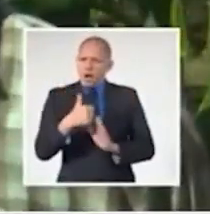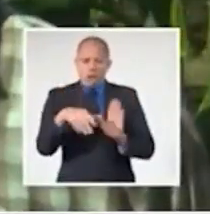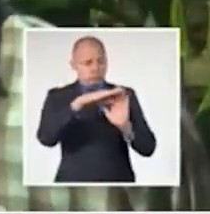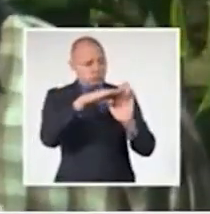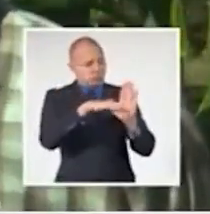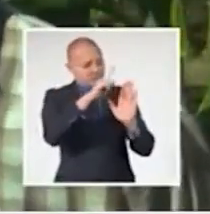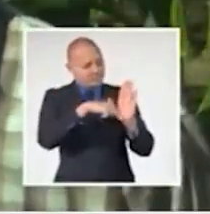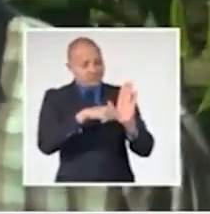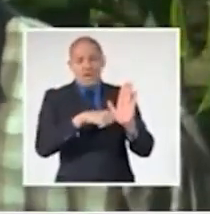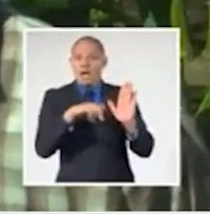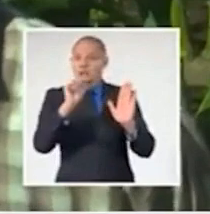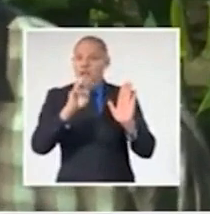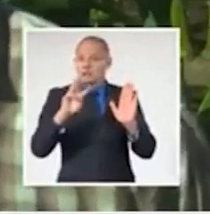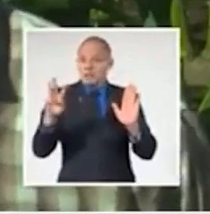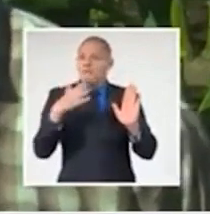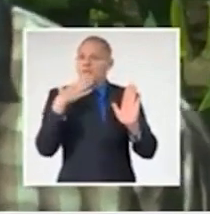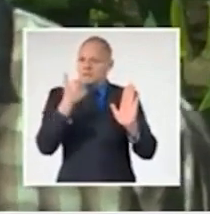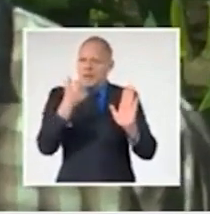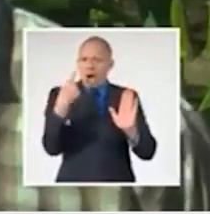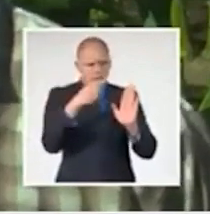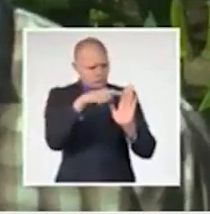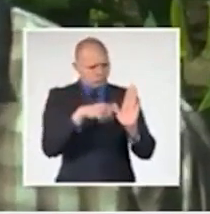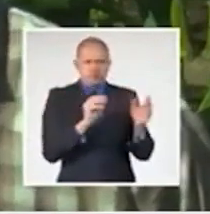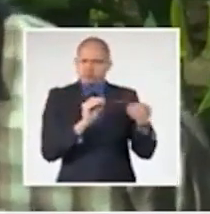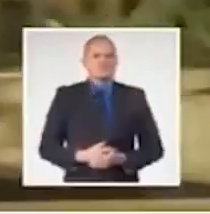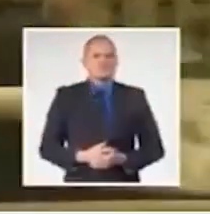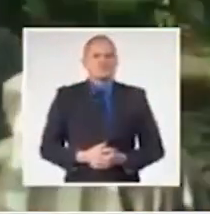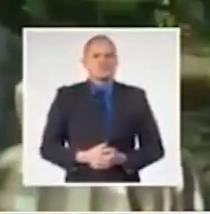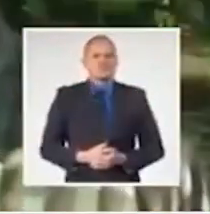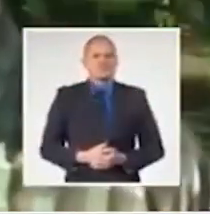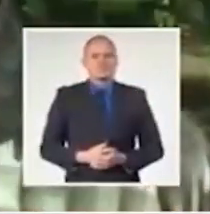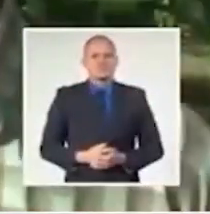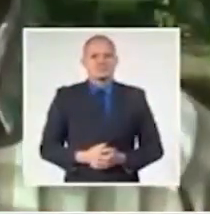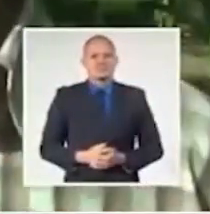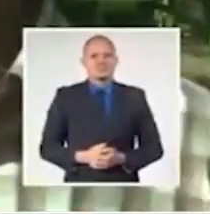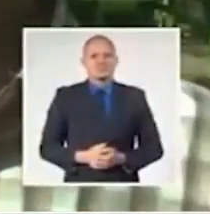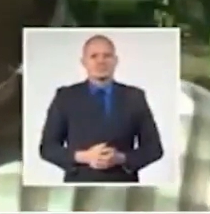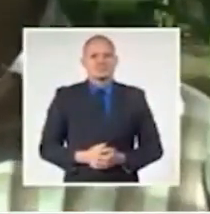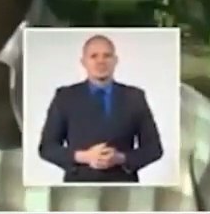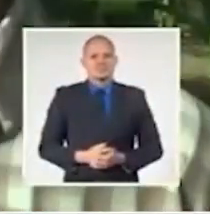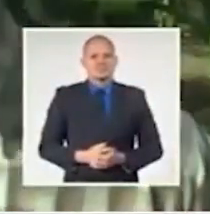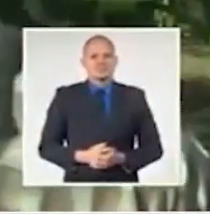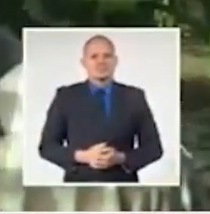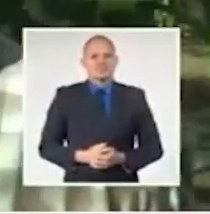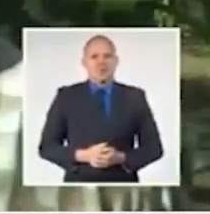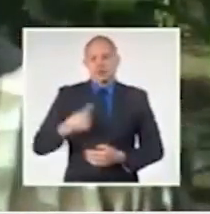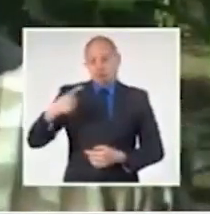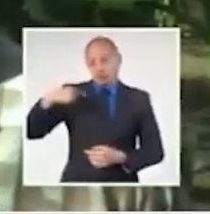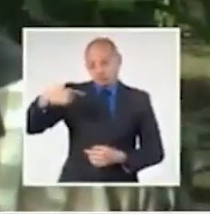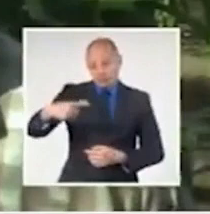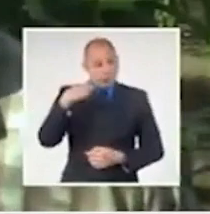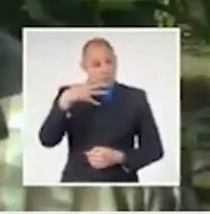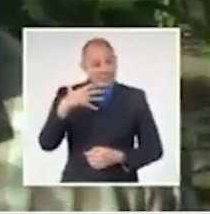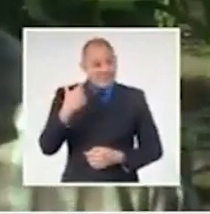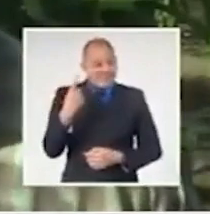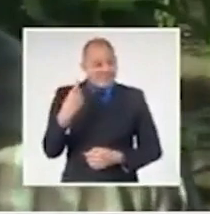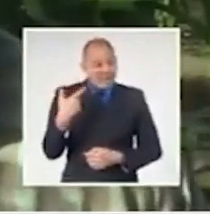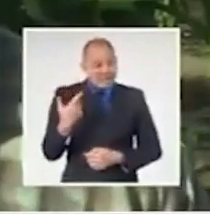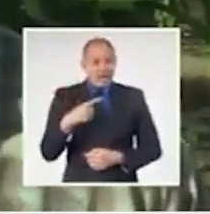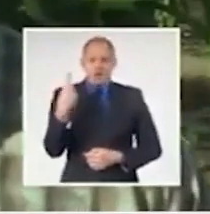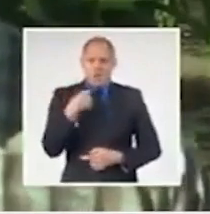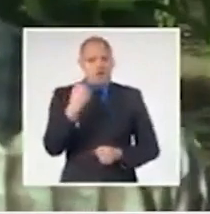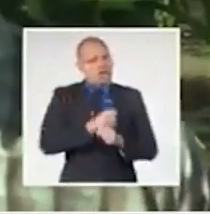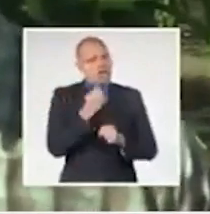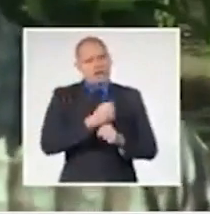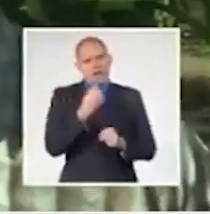un grupo específicamente en nuestros que han venido muy eficientes en principal reto diario les producimos sabemos la necesidad que tiene el